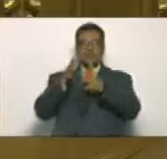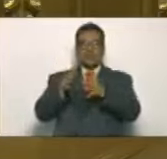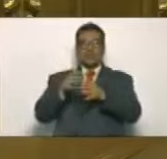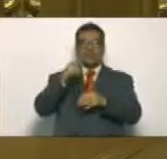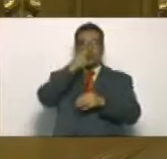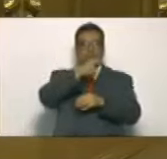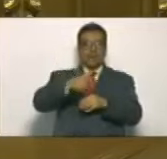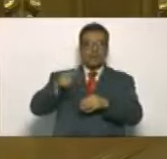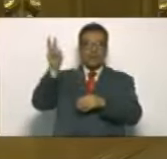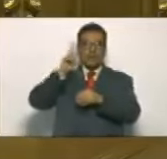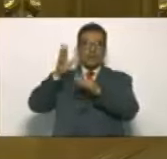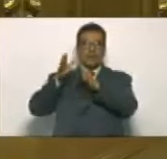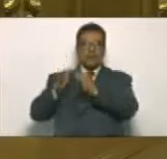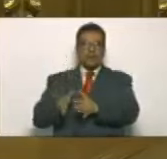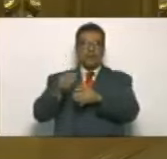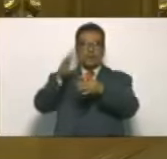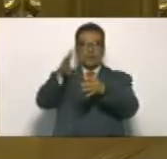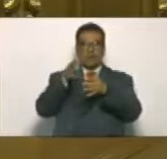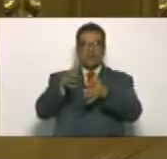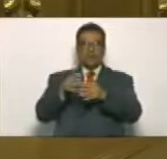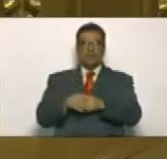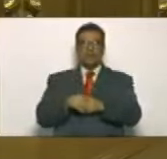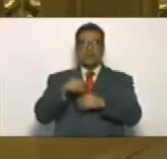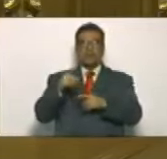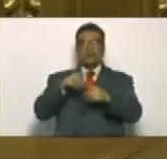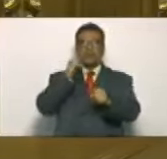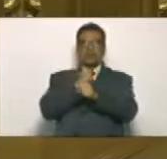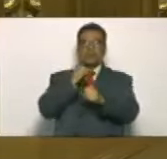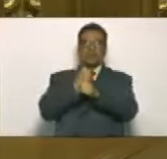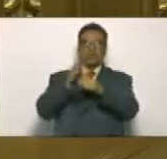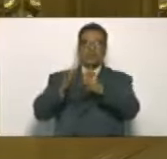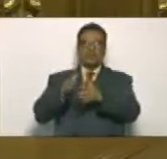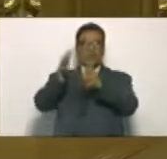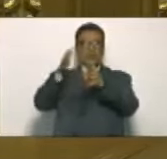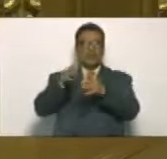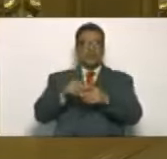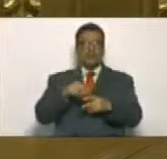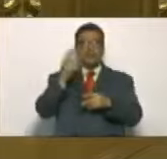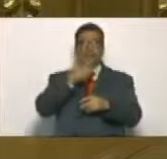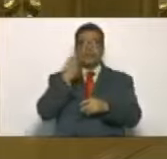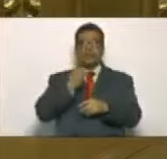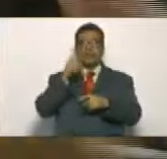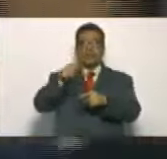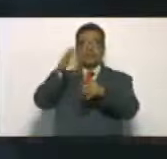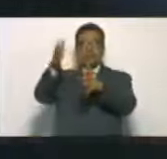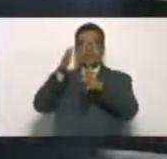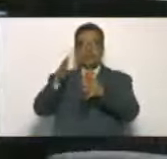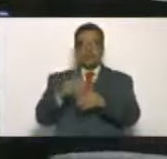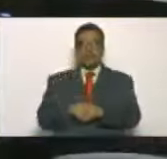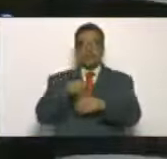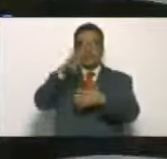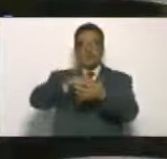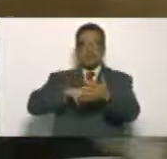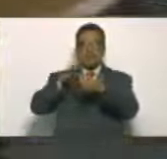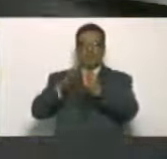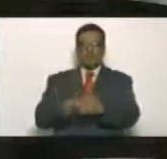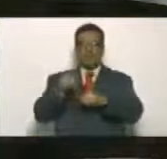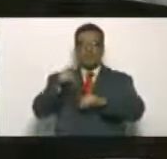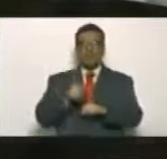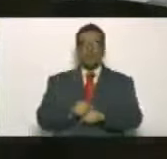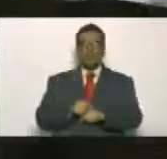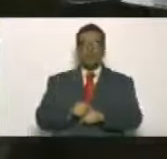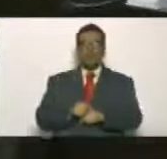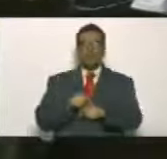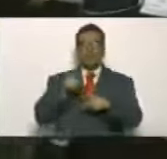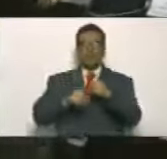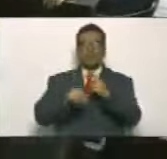del pueblo venezolano, la victoria del pueblo trabajador, la victoria de la juventud, la victoria de los campesinos y campesinas.